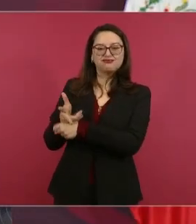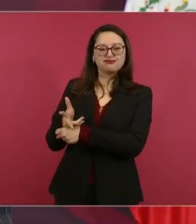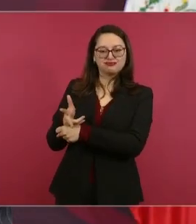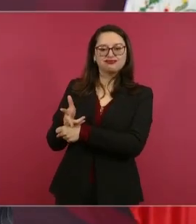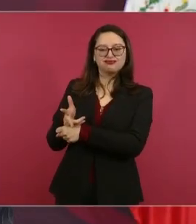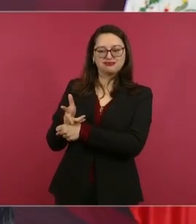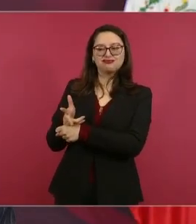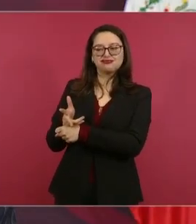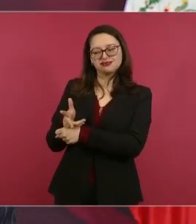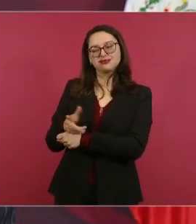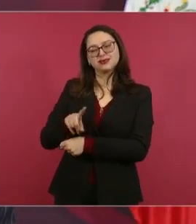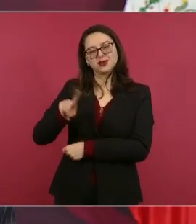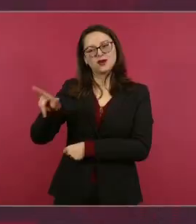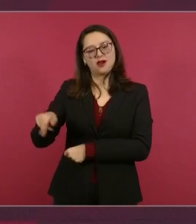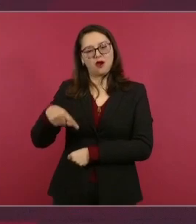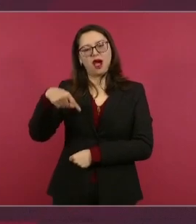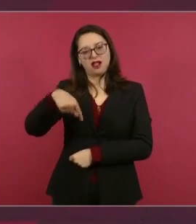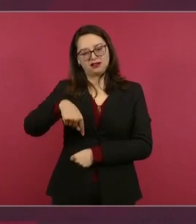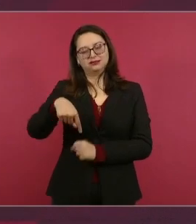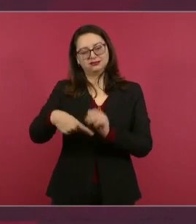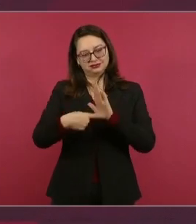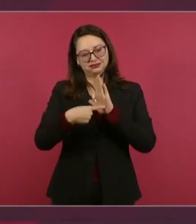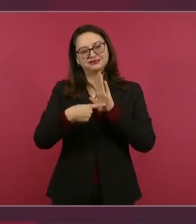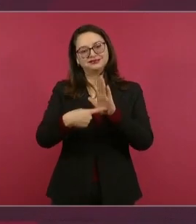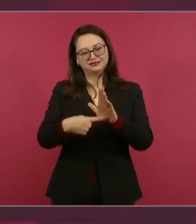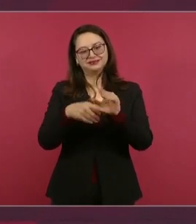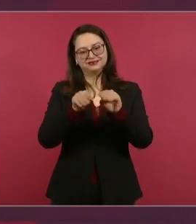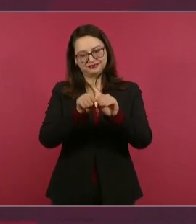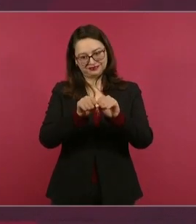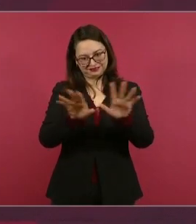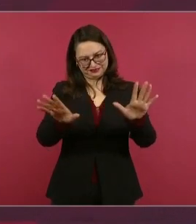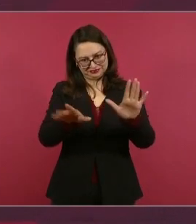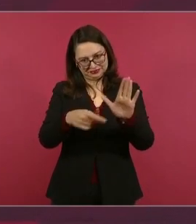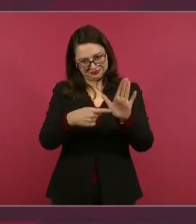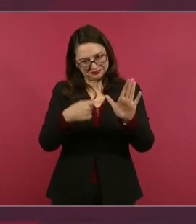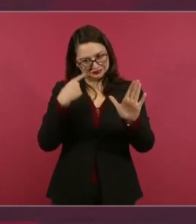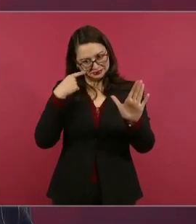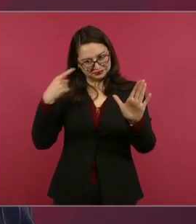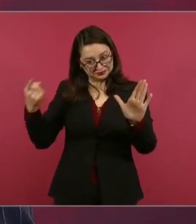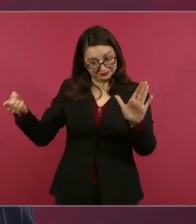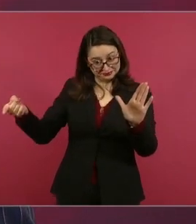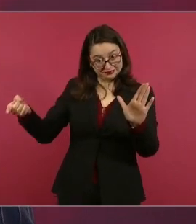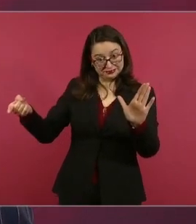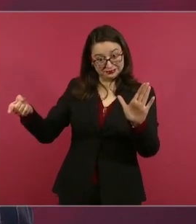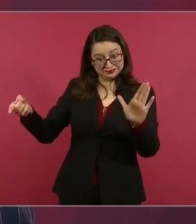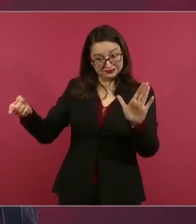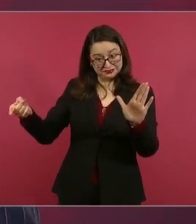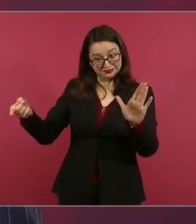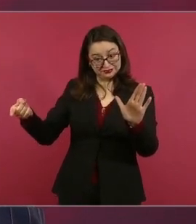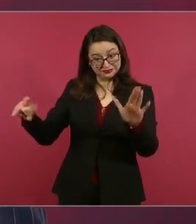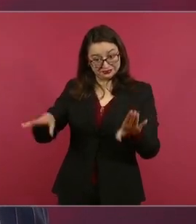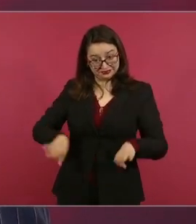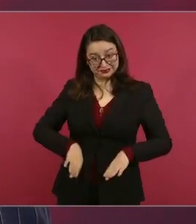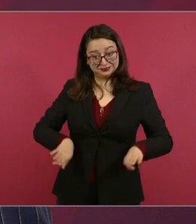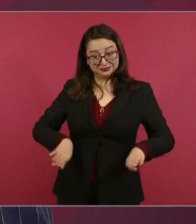al propósito que tenemos de que se vaya purificando la vida